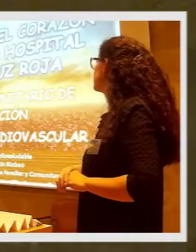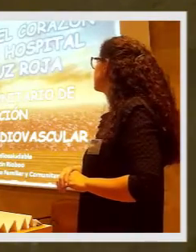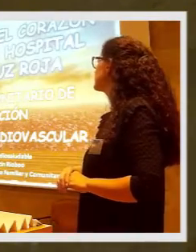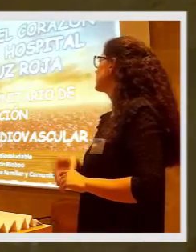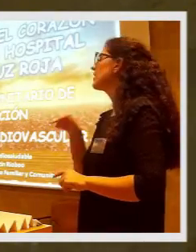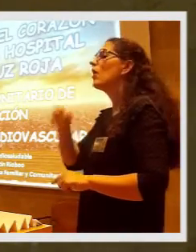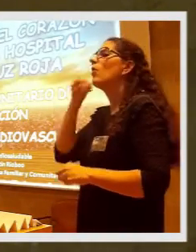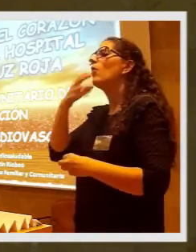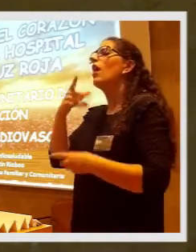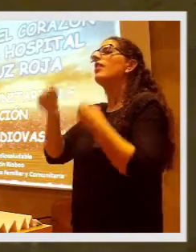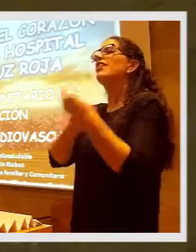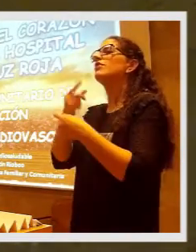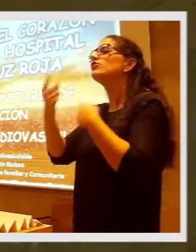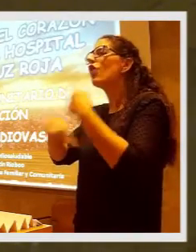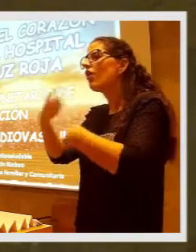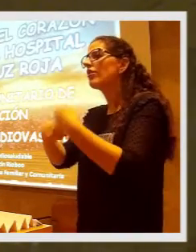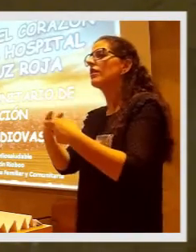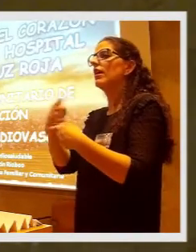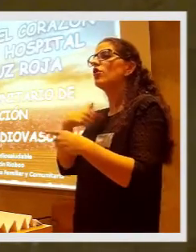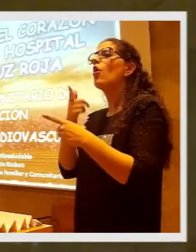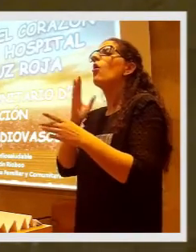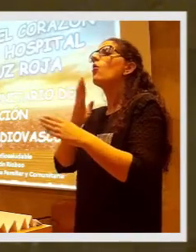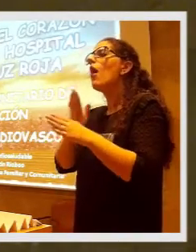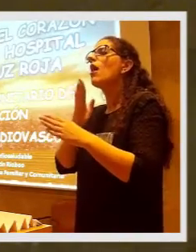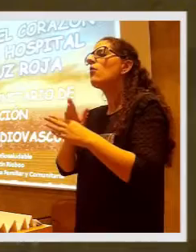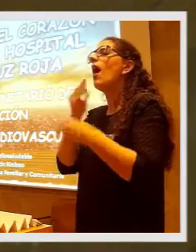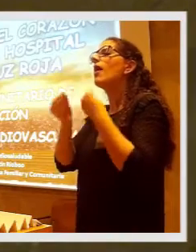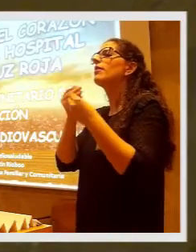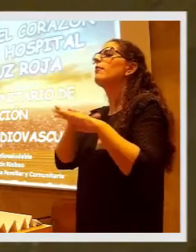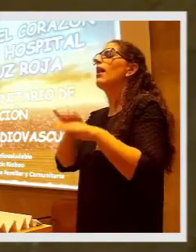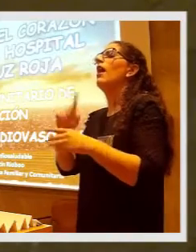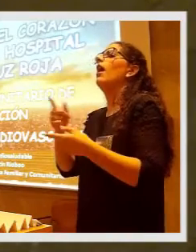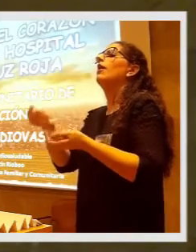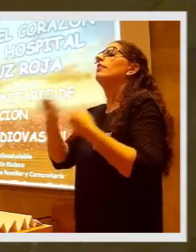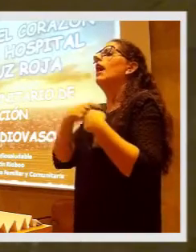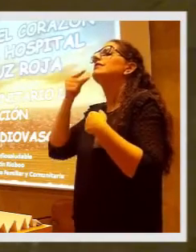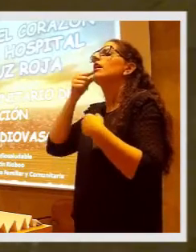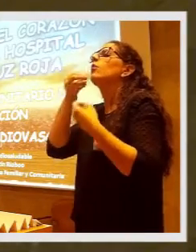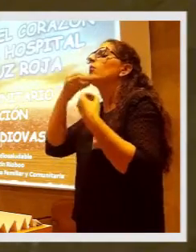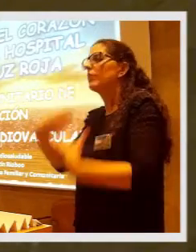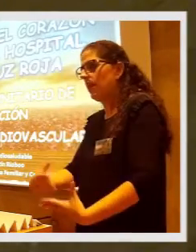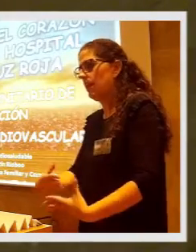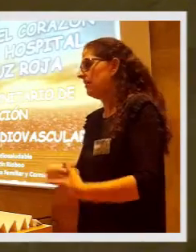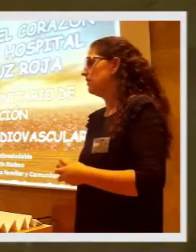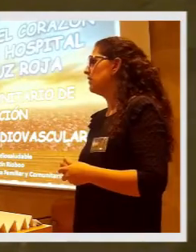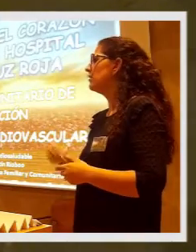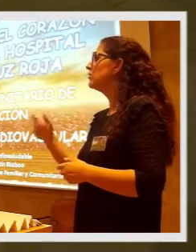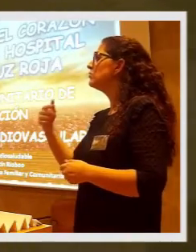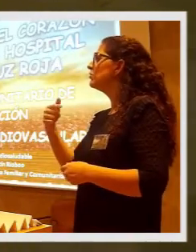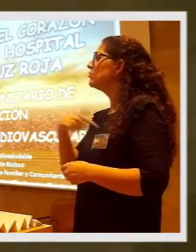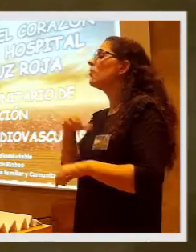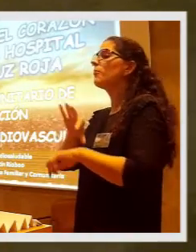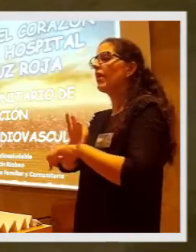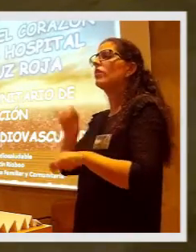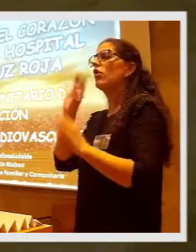Bueno, como veis, yo soy el doctor Martín Riobó, vengo del Centro de Salud de Fuensanta, en Córdoba, y una de mis aficiones y de